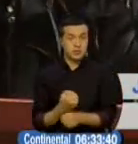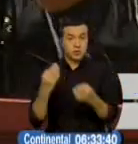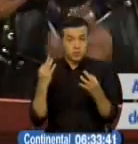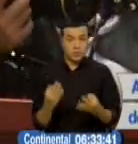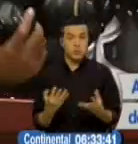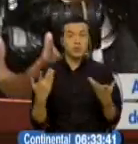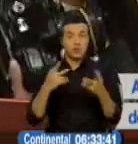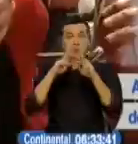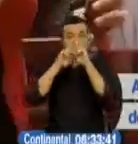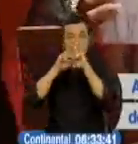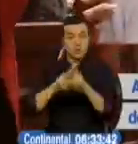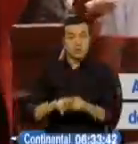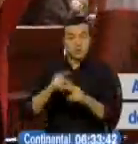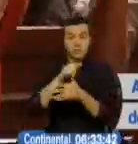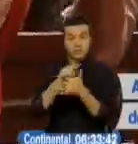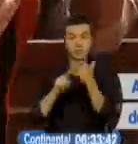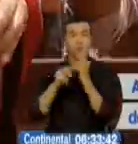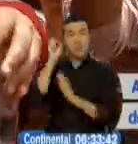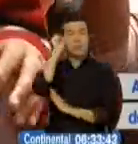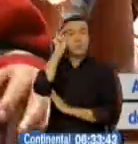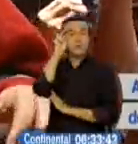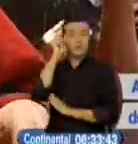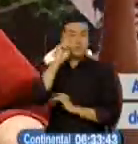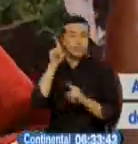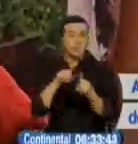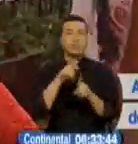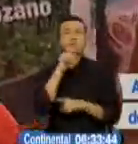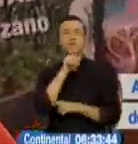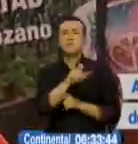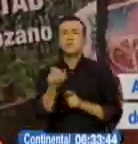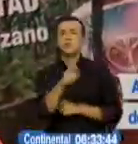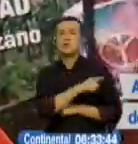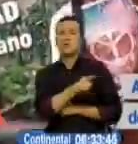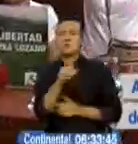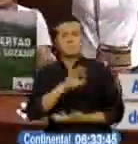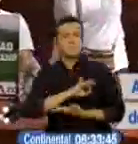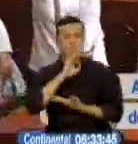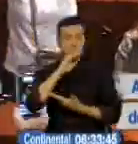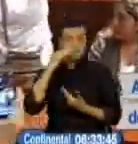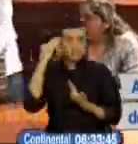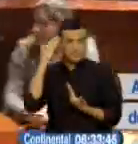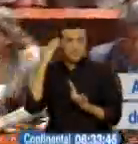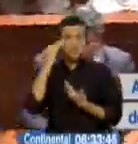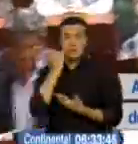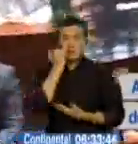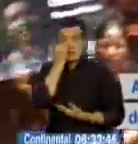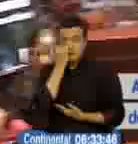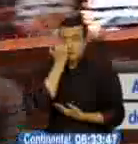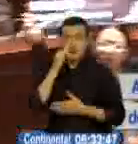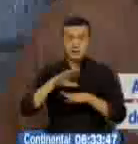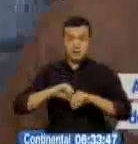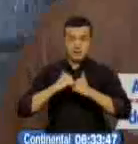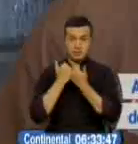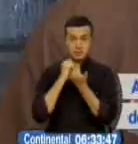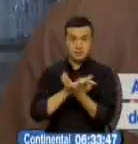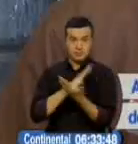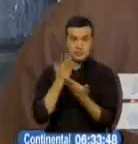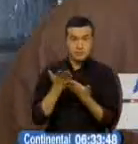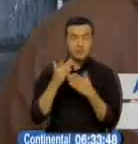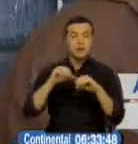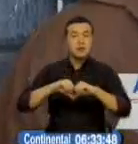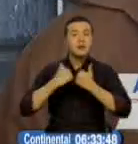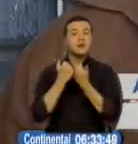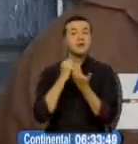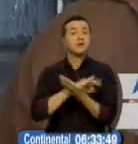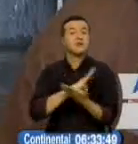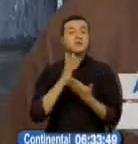haga esa revisión. Criterio que no es compartido por quienes representan políticamente al sector indígena en la Asamblea. La Asamblea